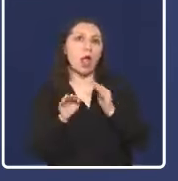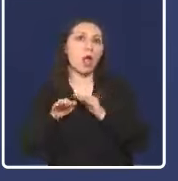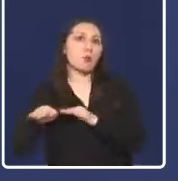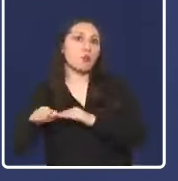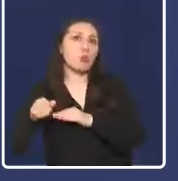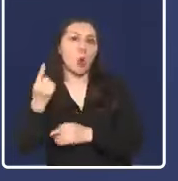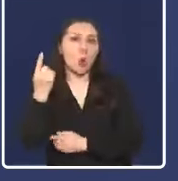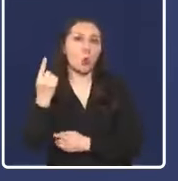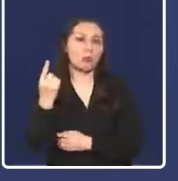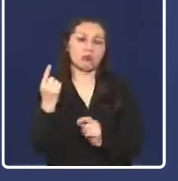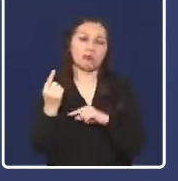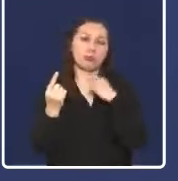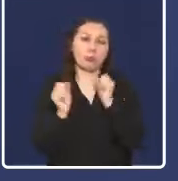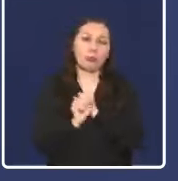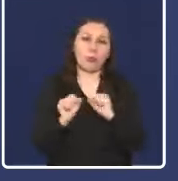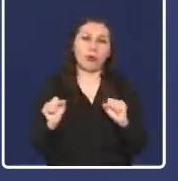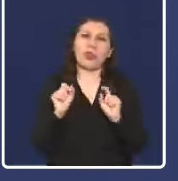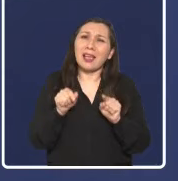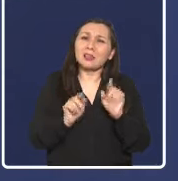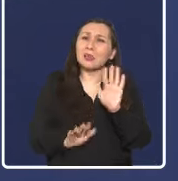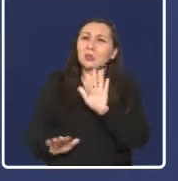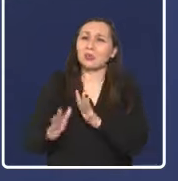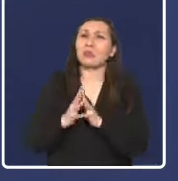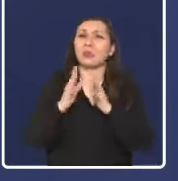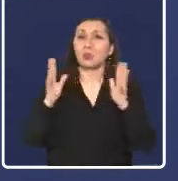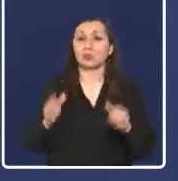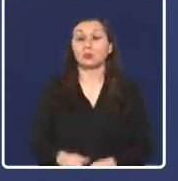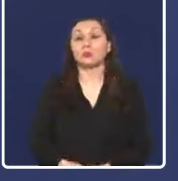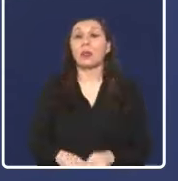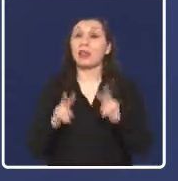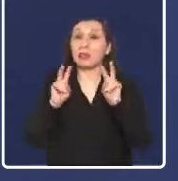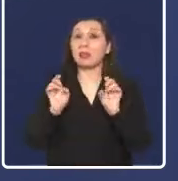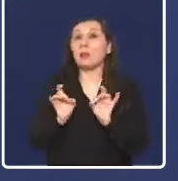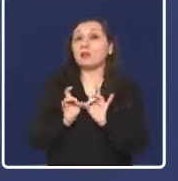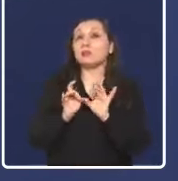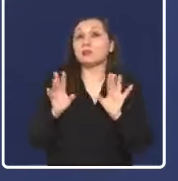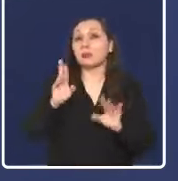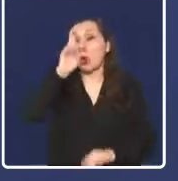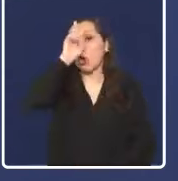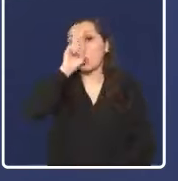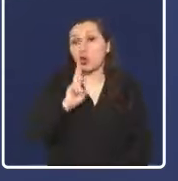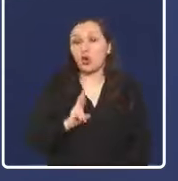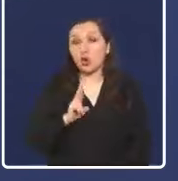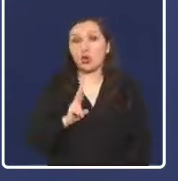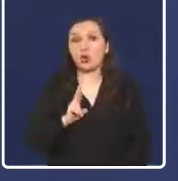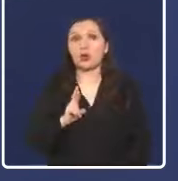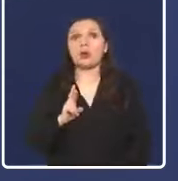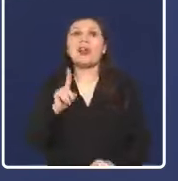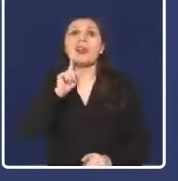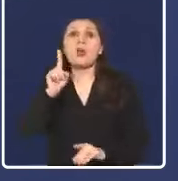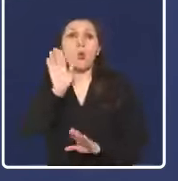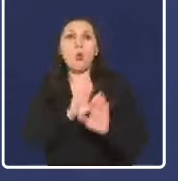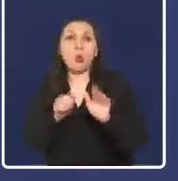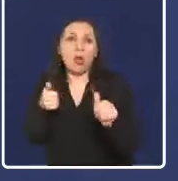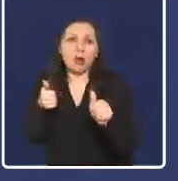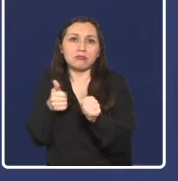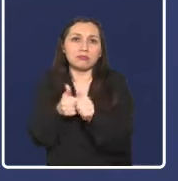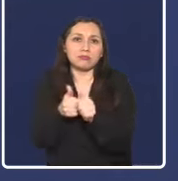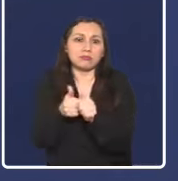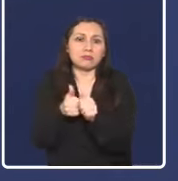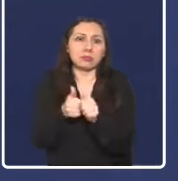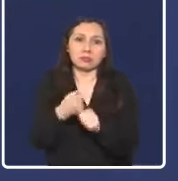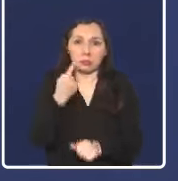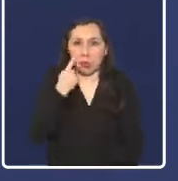versión. Y en esto me parece que hay que ser muy cuidadoso. Respecto a un eventual rol de la escolta, no